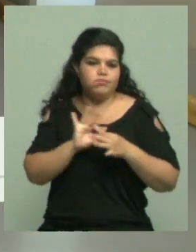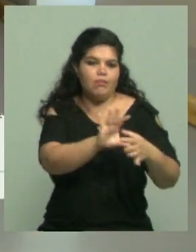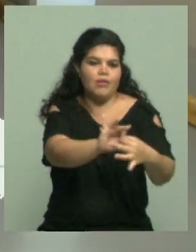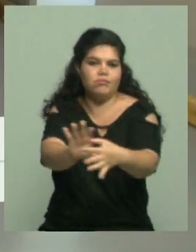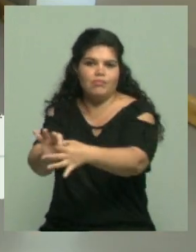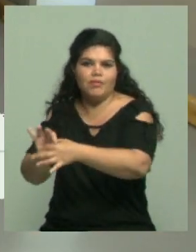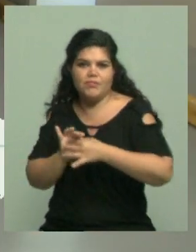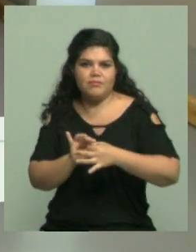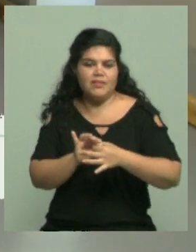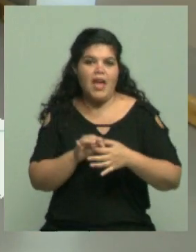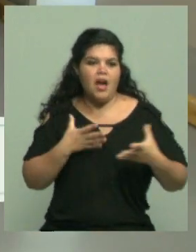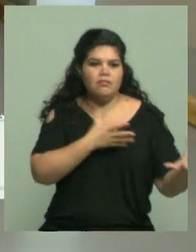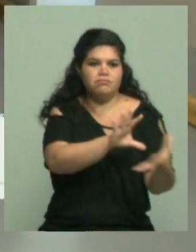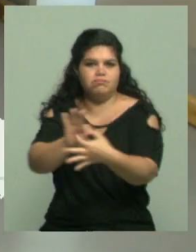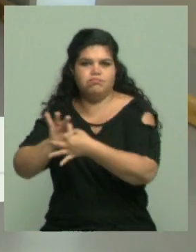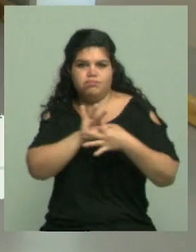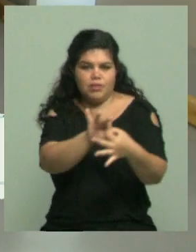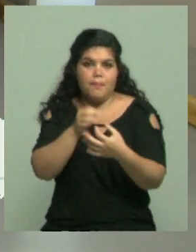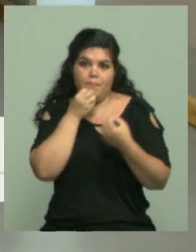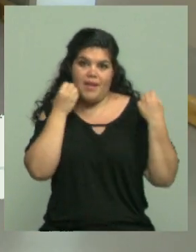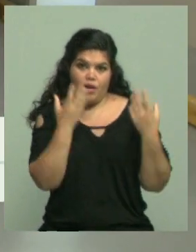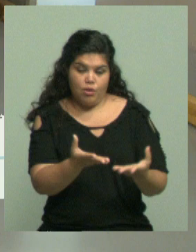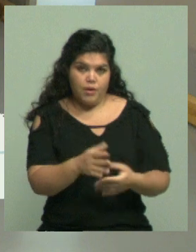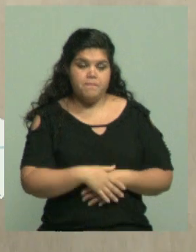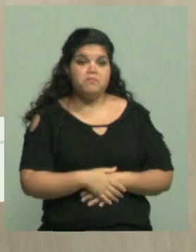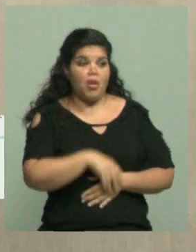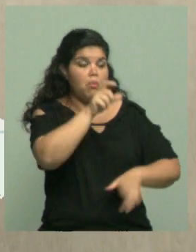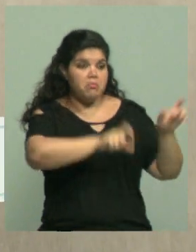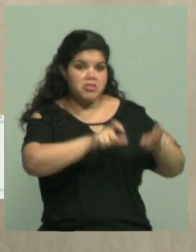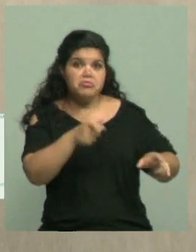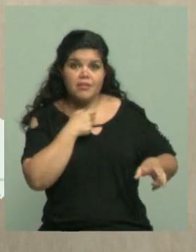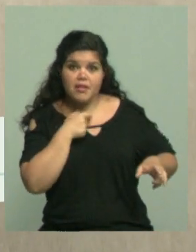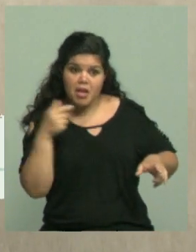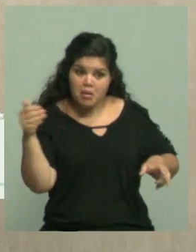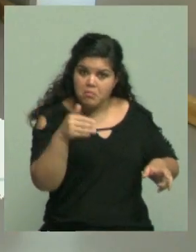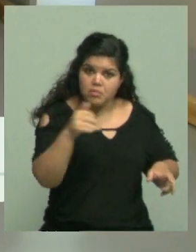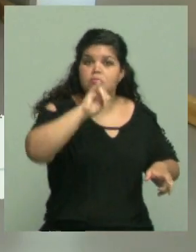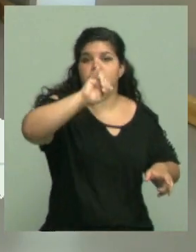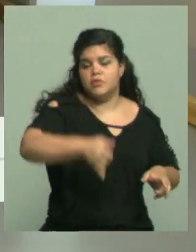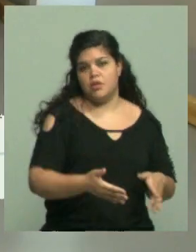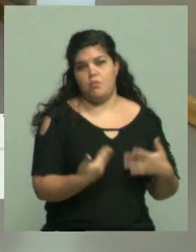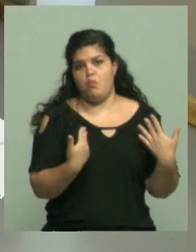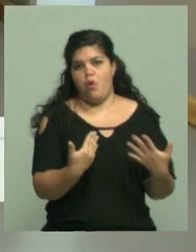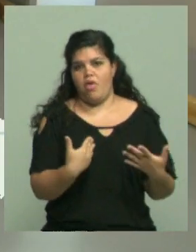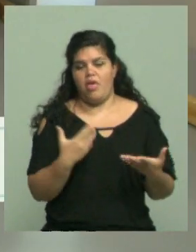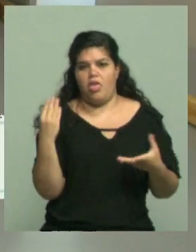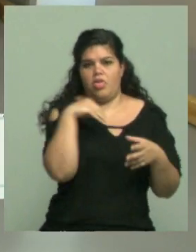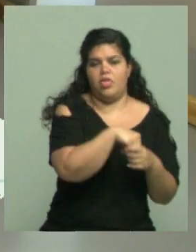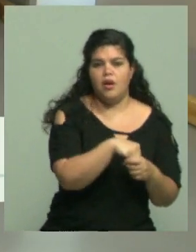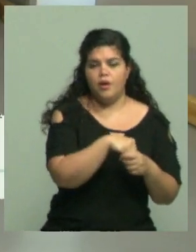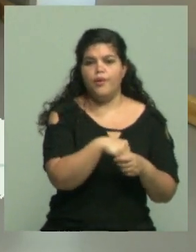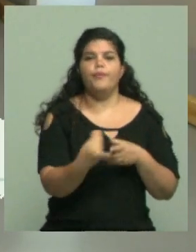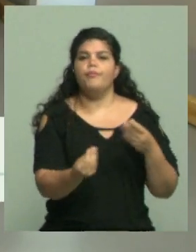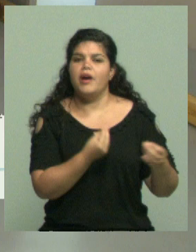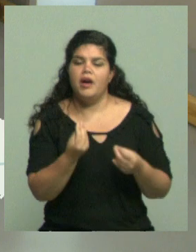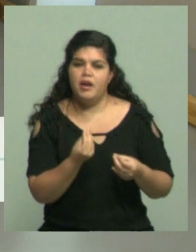a ver, esperemos lo mejor, o a todos aquellos que quieran participar, participemos por eso, ¿no? Sin duda. Por una cobertura más integral